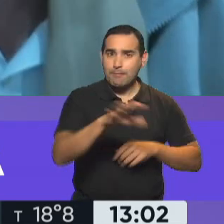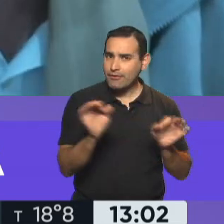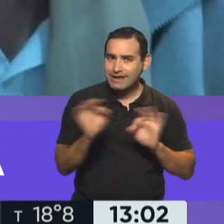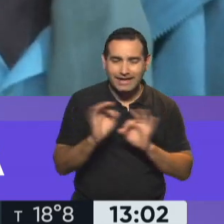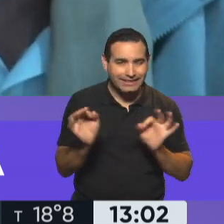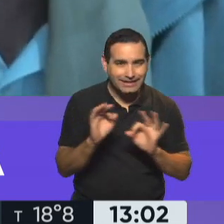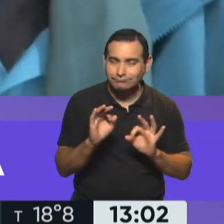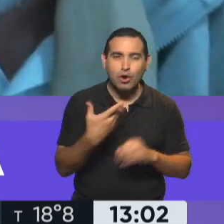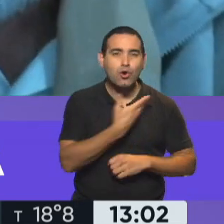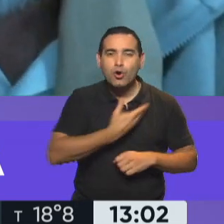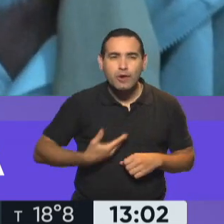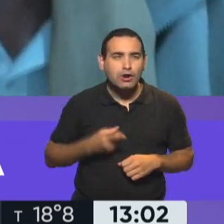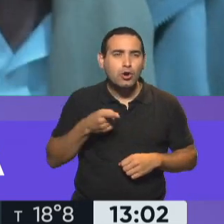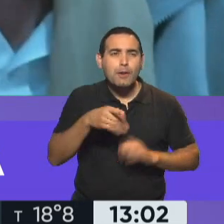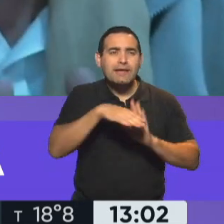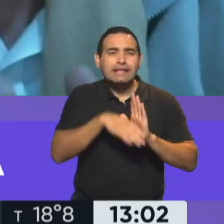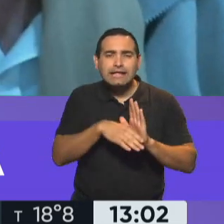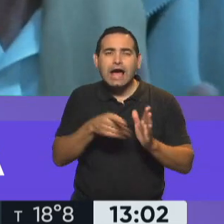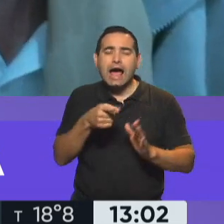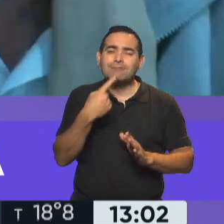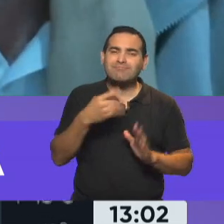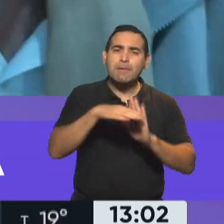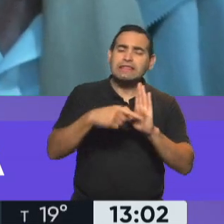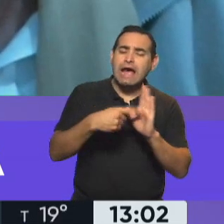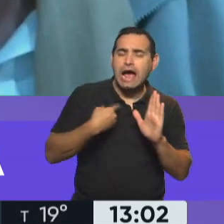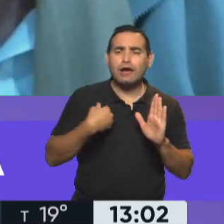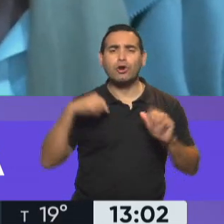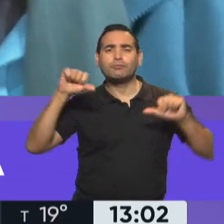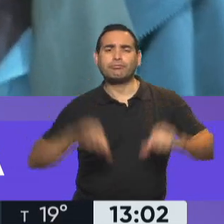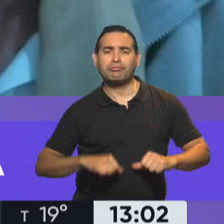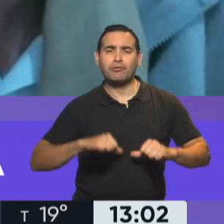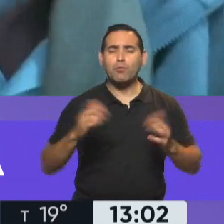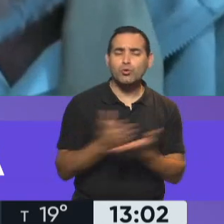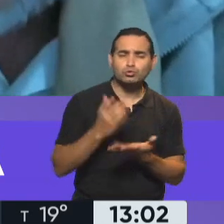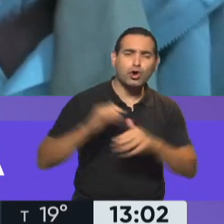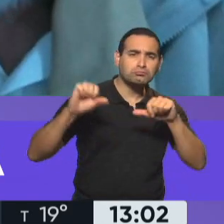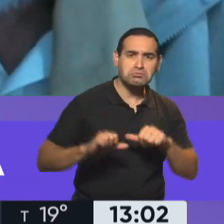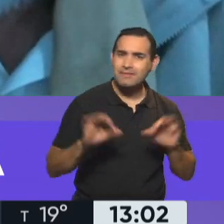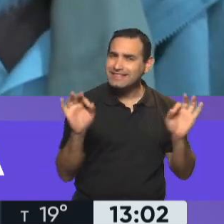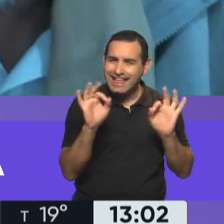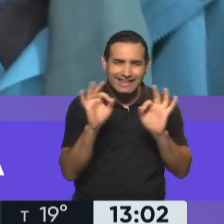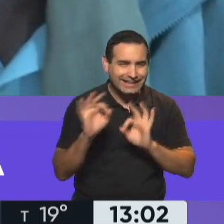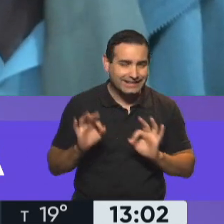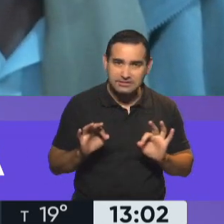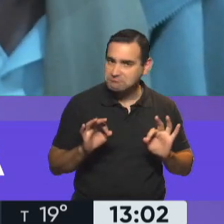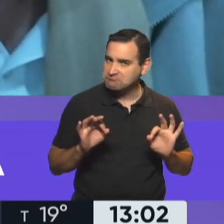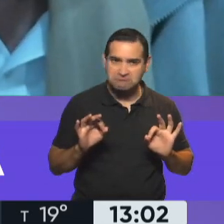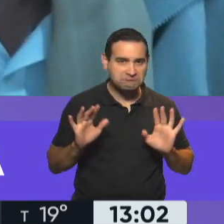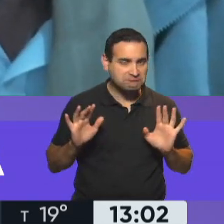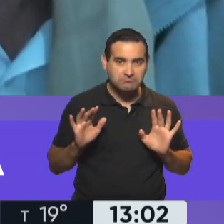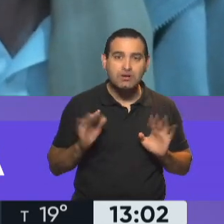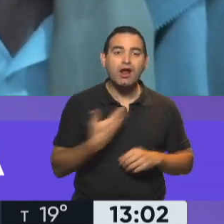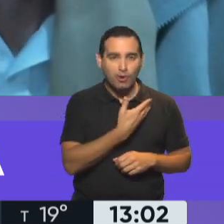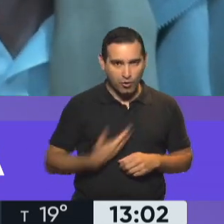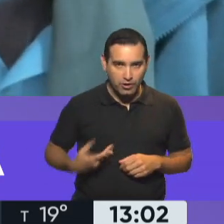hay una sola medida que se le pueda decir esta medida afecta al sector agropecuario o movió esto, para nada